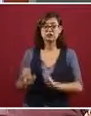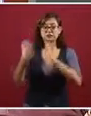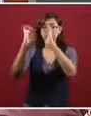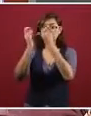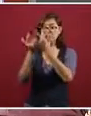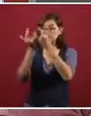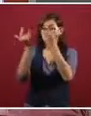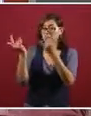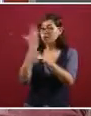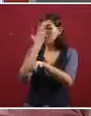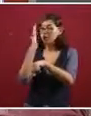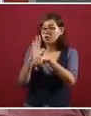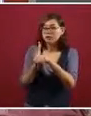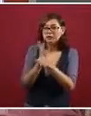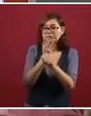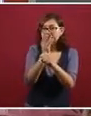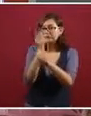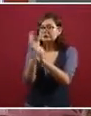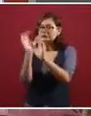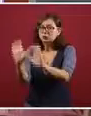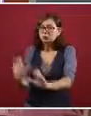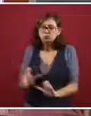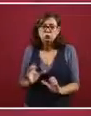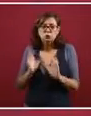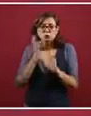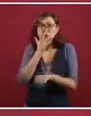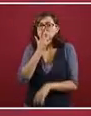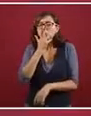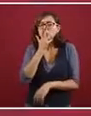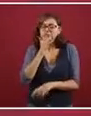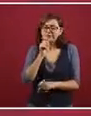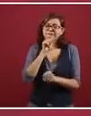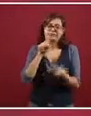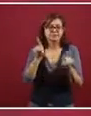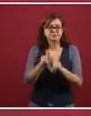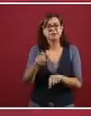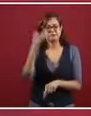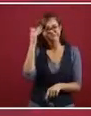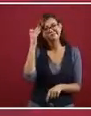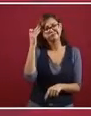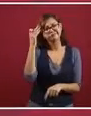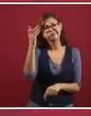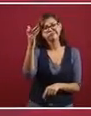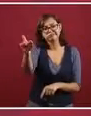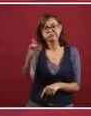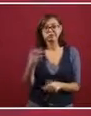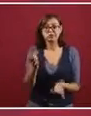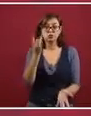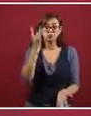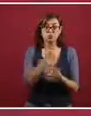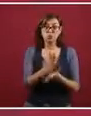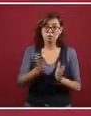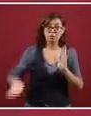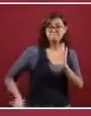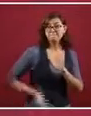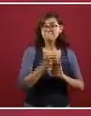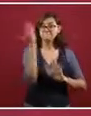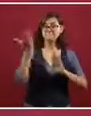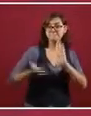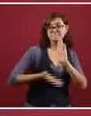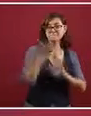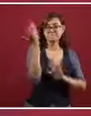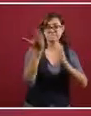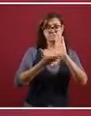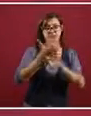históricos también, porque no es solo albañilería, con